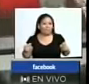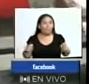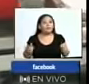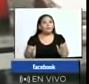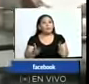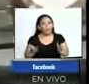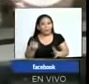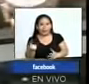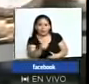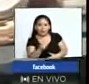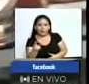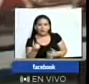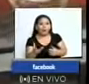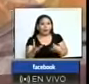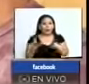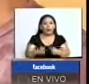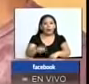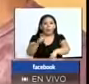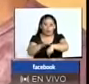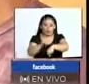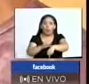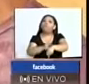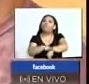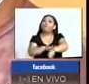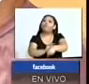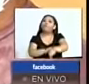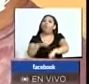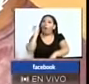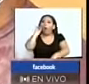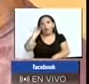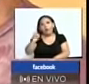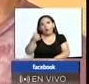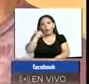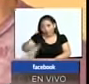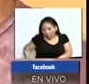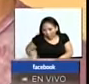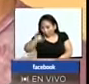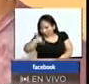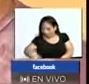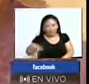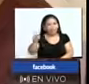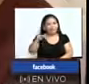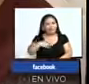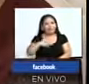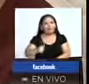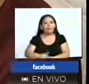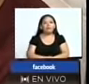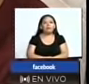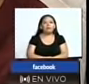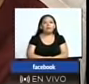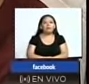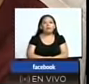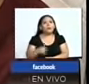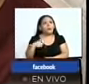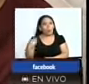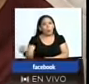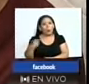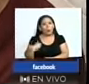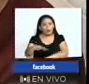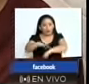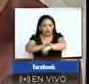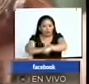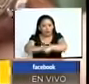mucha persona prefiere más usar un reloj en el puño que estar sacando su celular para ver la hora. Y a mí me traen bastante reloj de